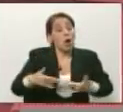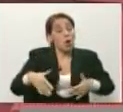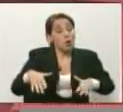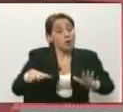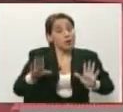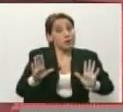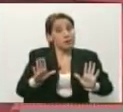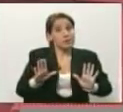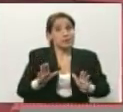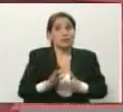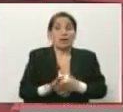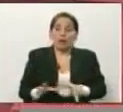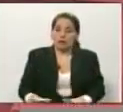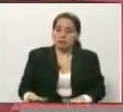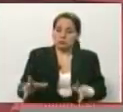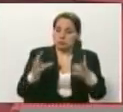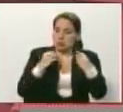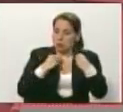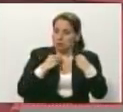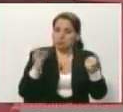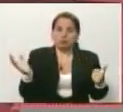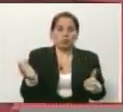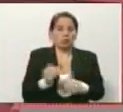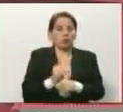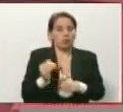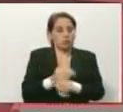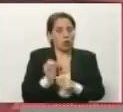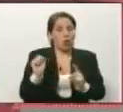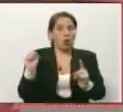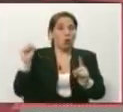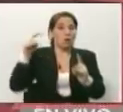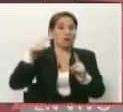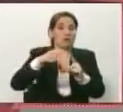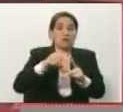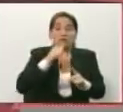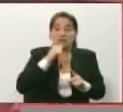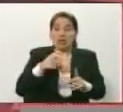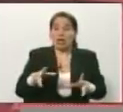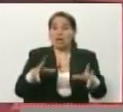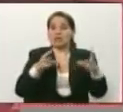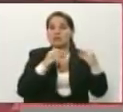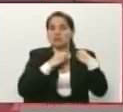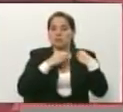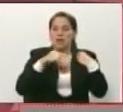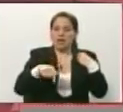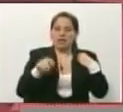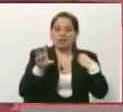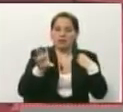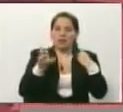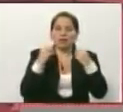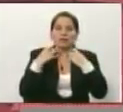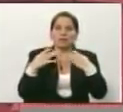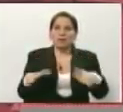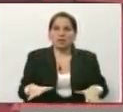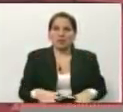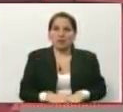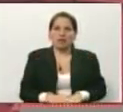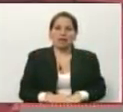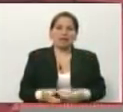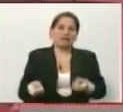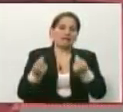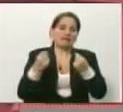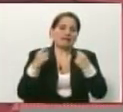Por ahora, asumió que no había logrado los objetivos. ¿Quién asume en este país que está perdiendo? Ni La Guaira, pues, ni los tiburones de La